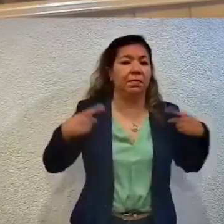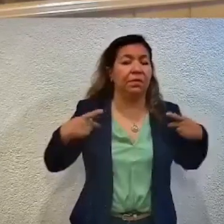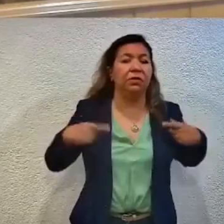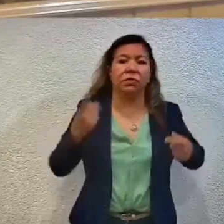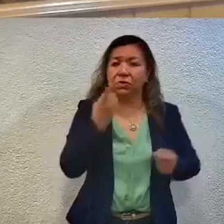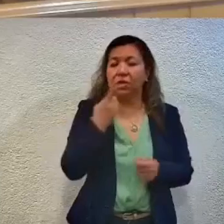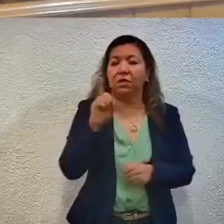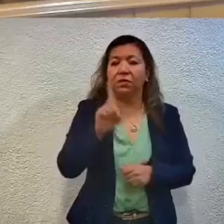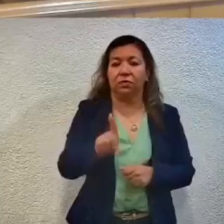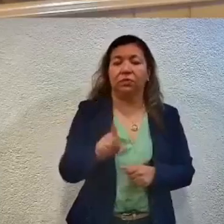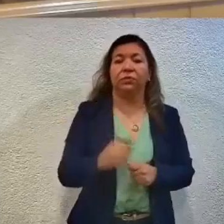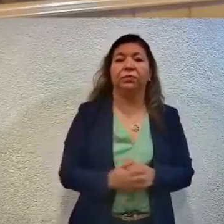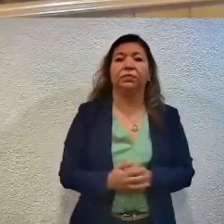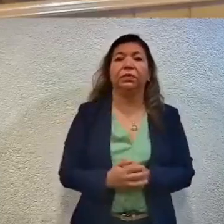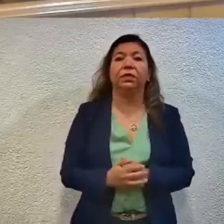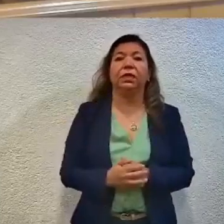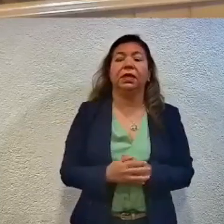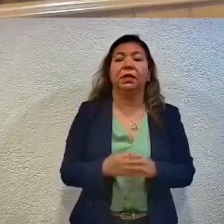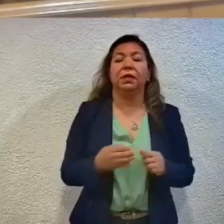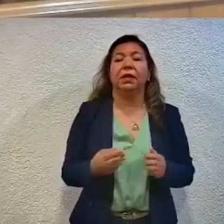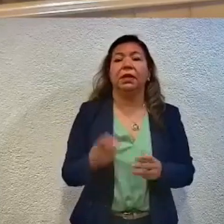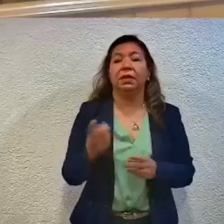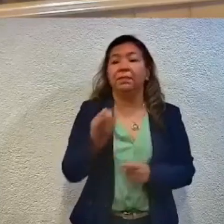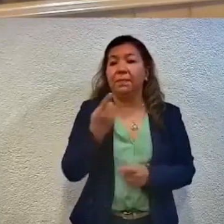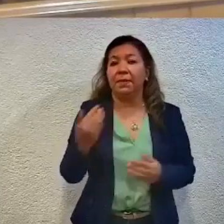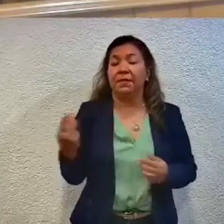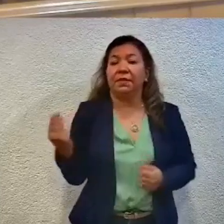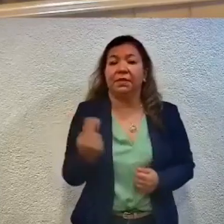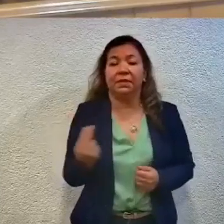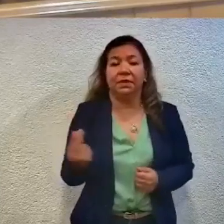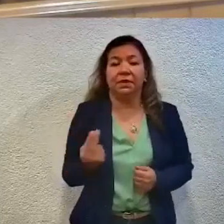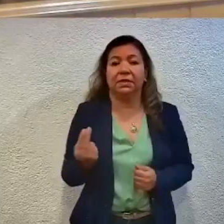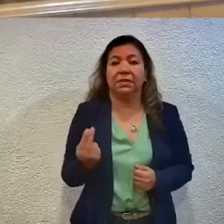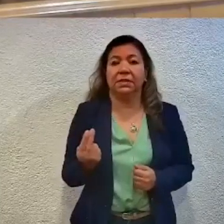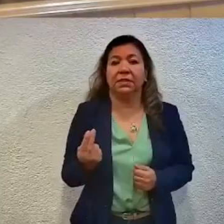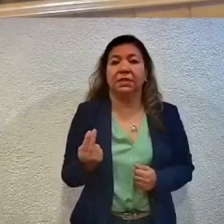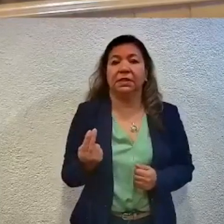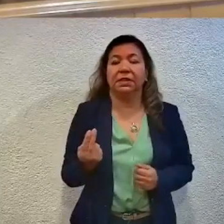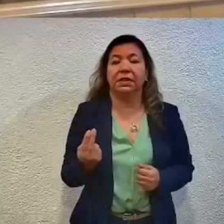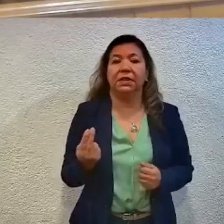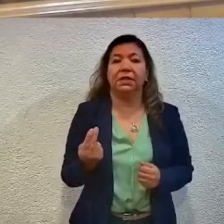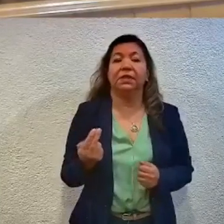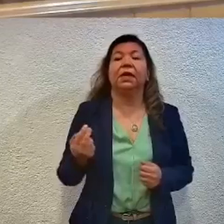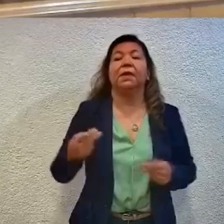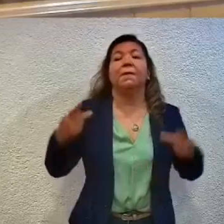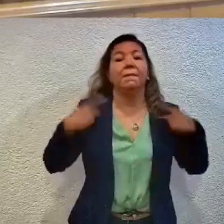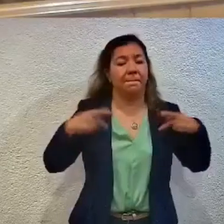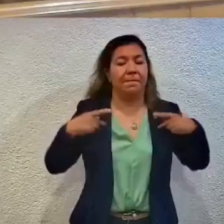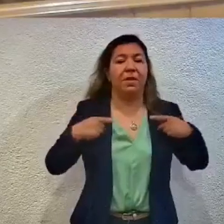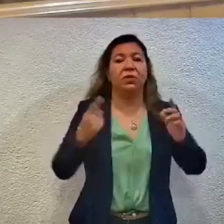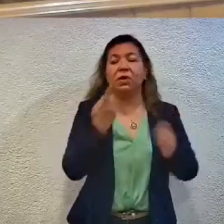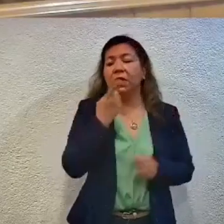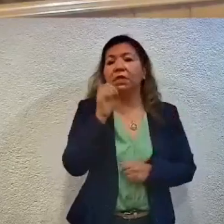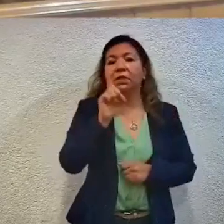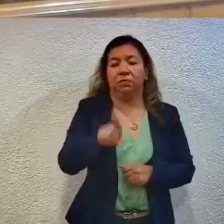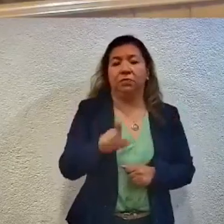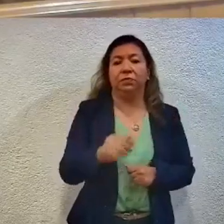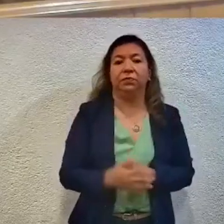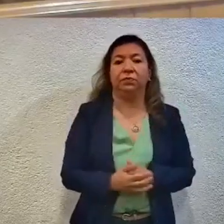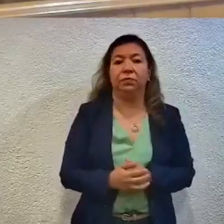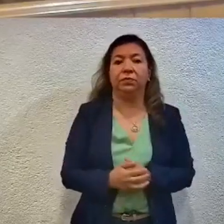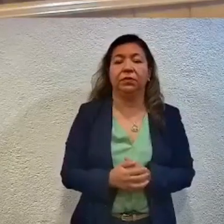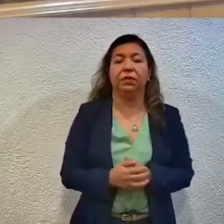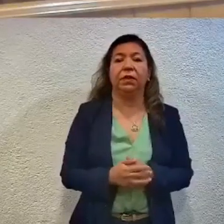embargo, ello no beneficia directa y sustancialmente la pretensión del actor, debido a que esto se relaciona con el momento